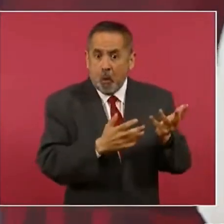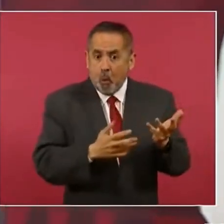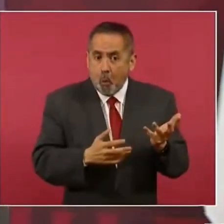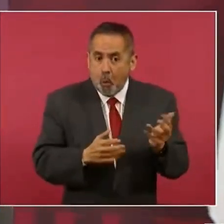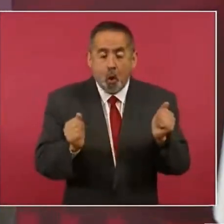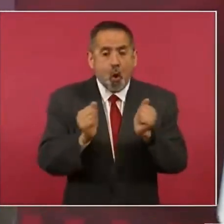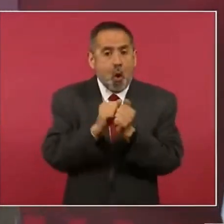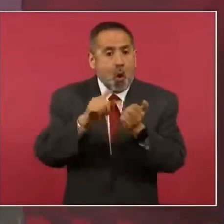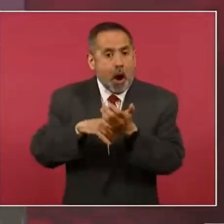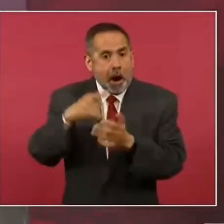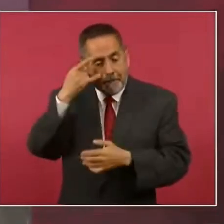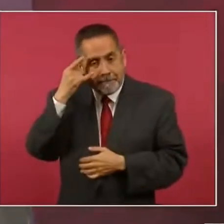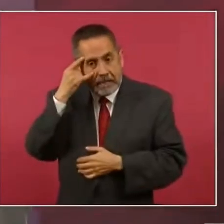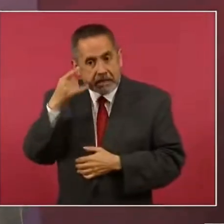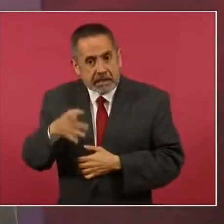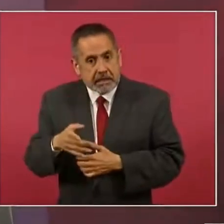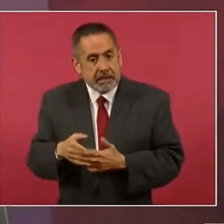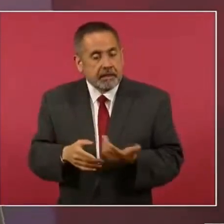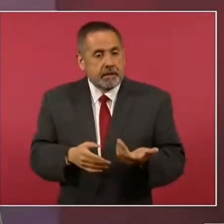Campeche,